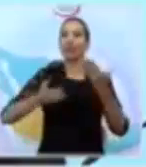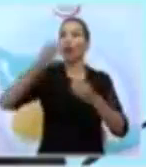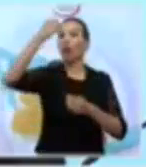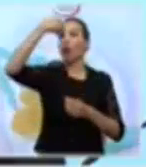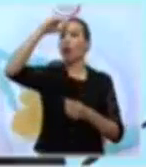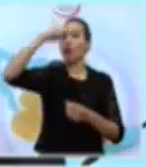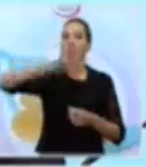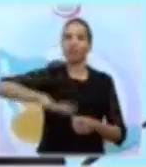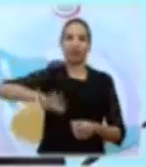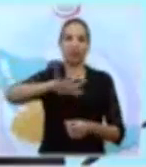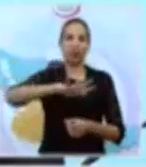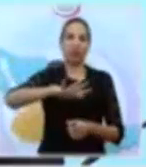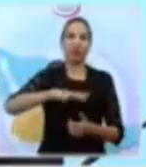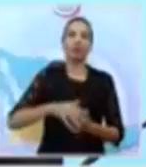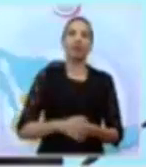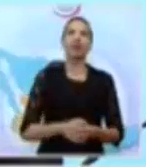opiniones.